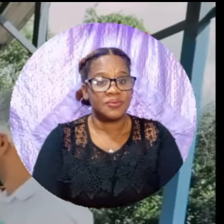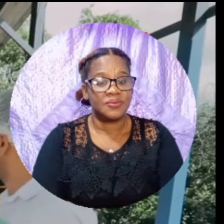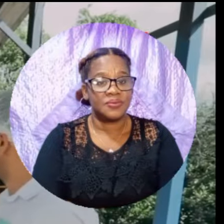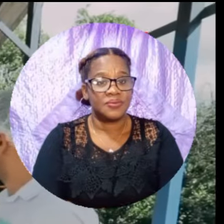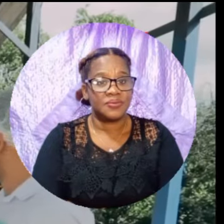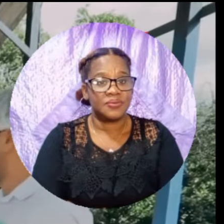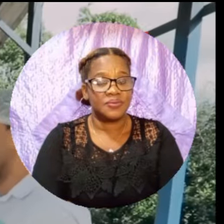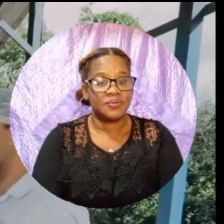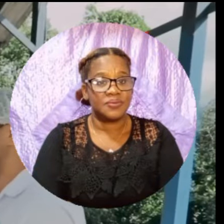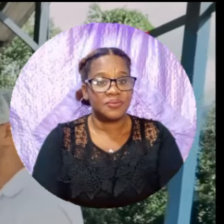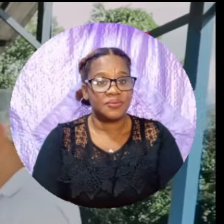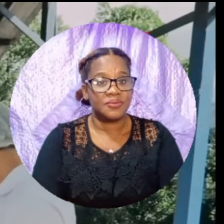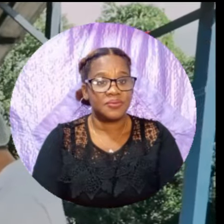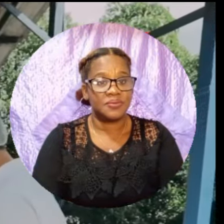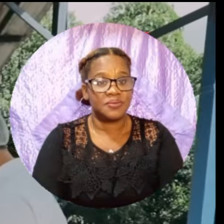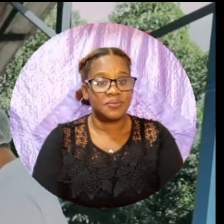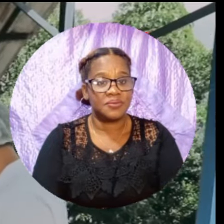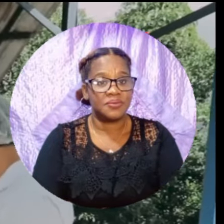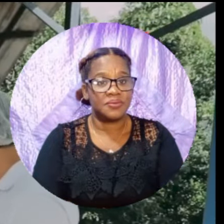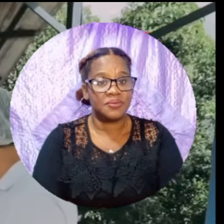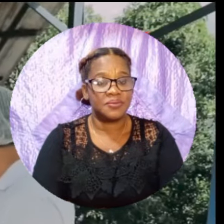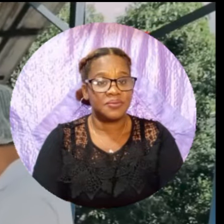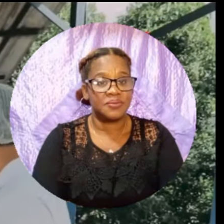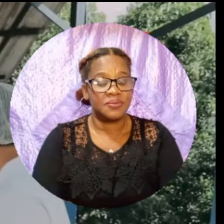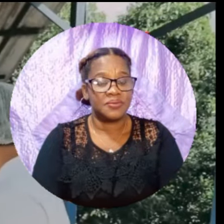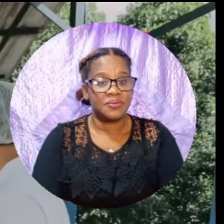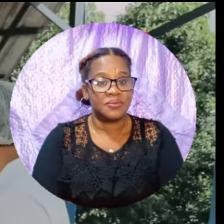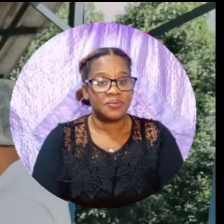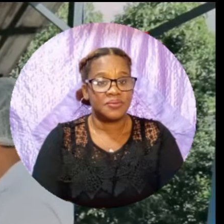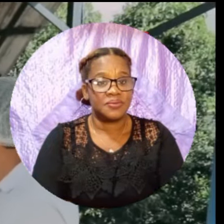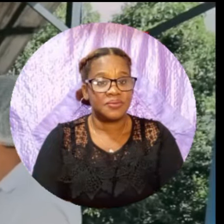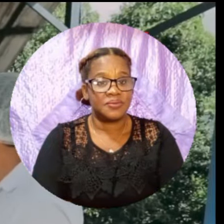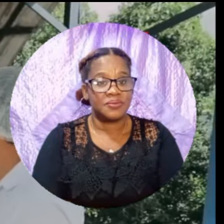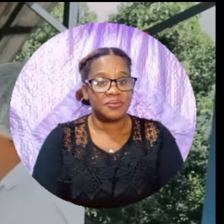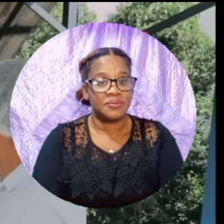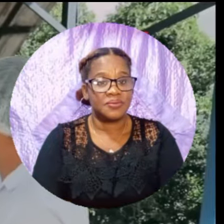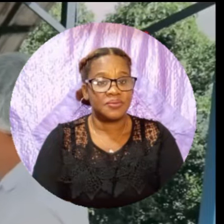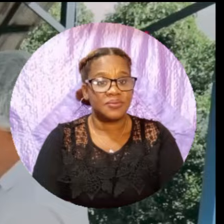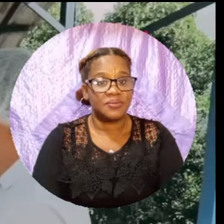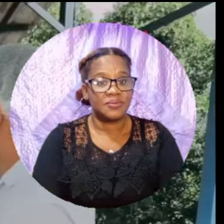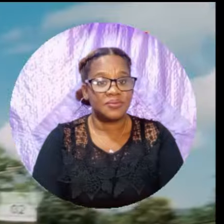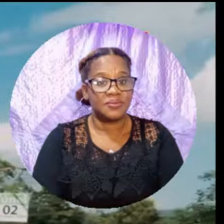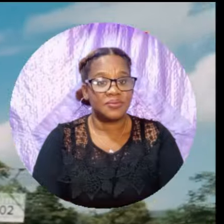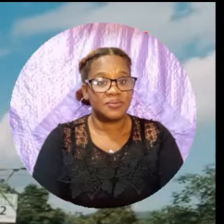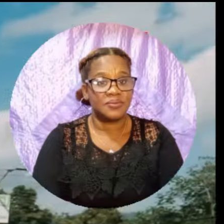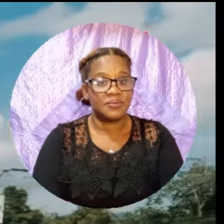este proceso de beneficiado húmedo, se colocan en esta plataforma y luego se llevan a la